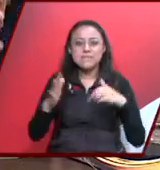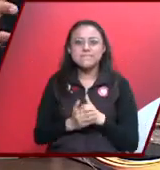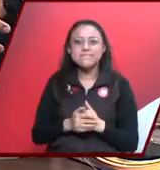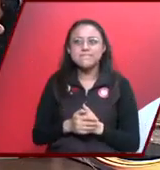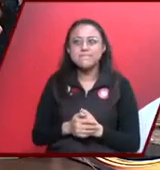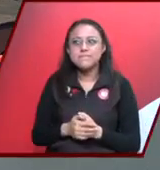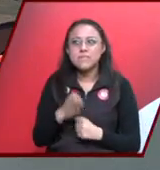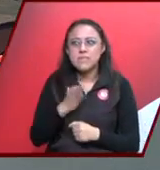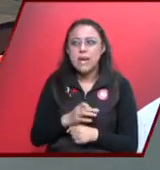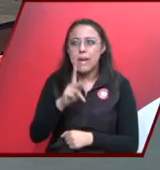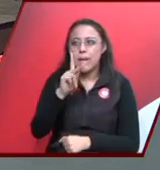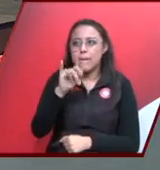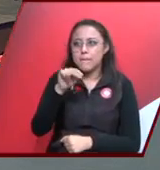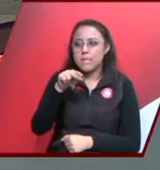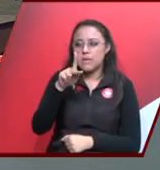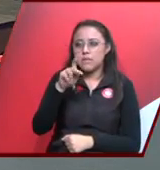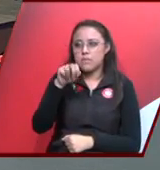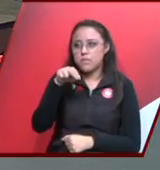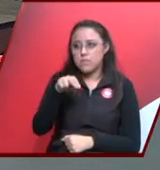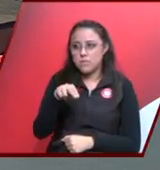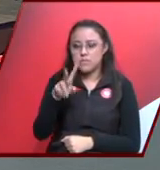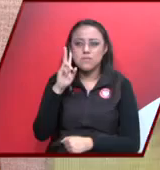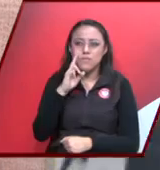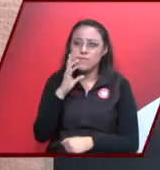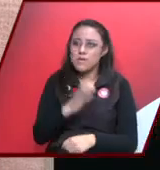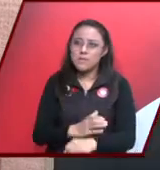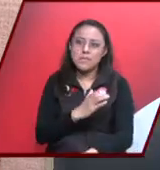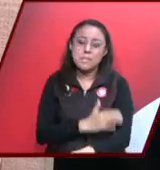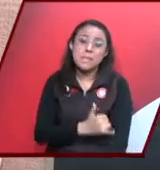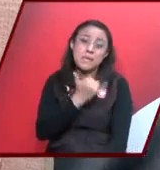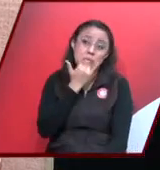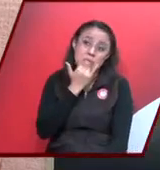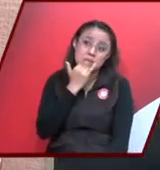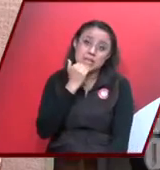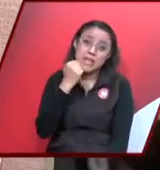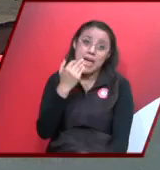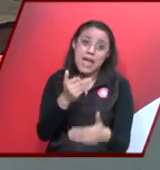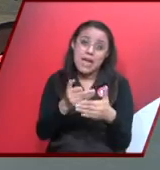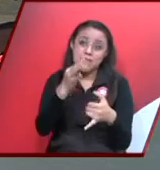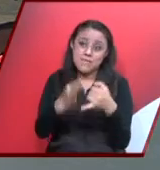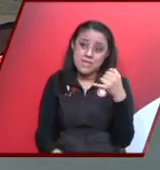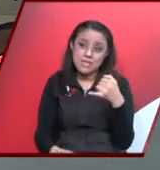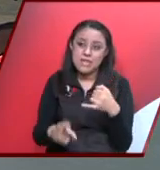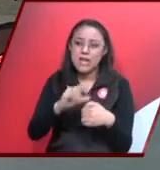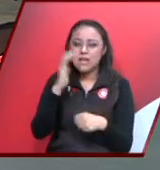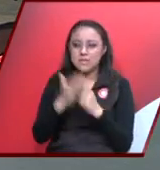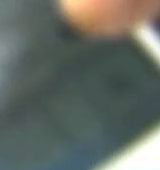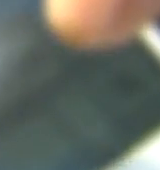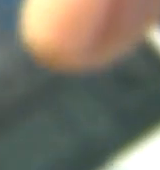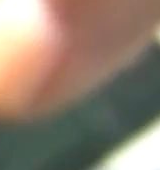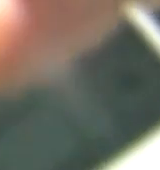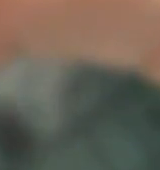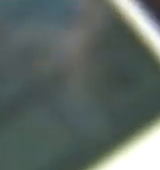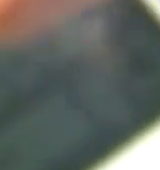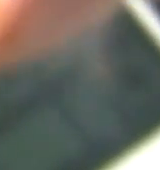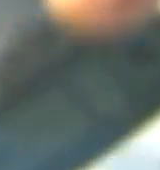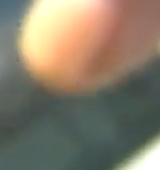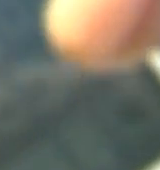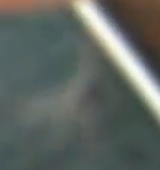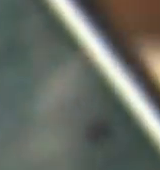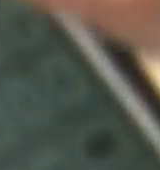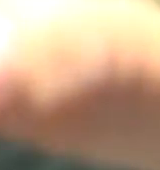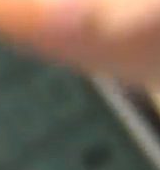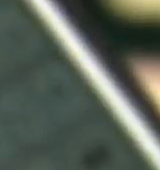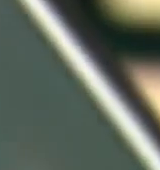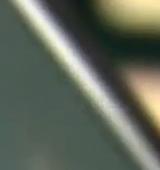pero tengo el torneo de ping-pong. Por eso no los acompaño. Y bueno, estoy en semifinales. Pero terminas y te pones a ver la transmisión. Ah, eso sí.